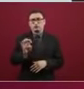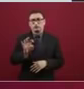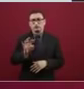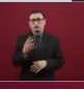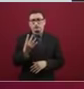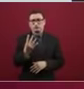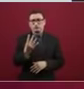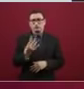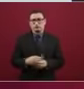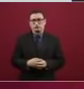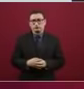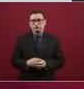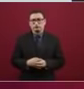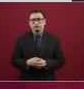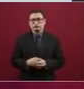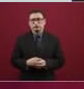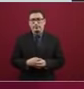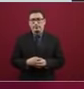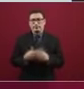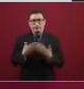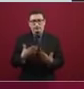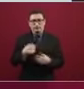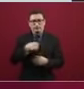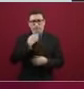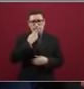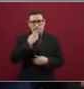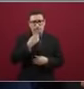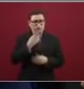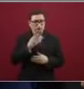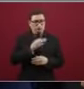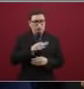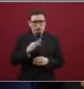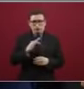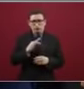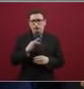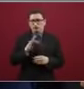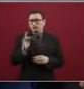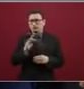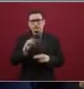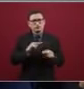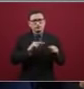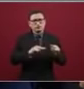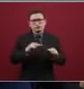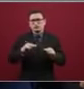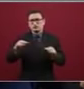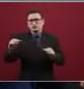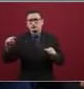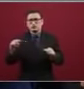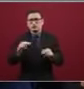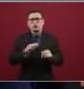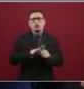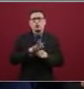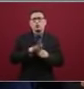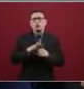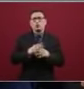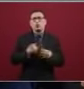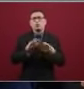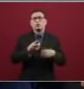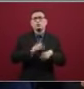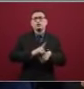2,404. Les quiero decir, si pudiéramos, no tenemos las gráficas del promedio